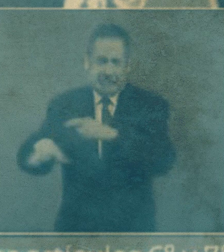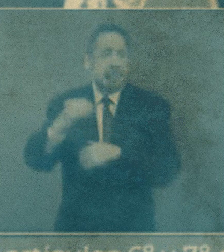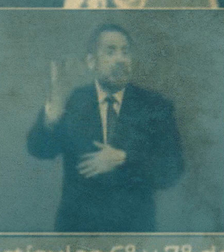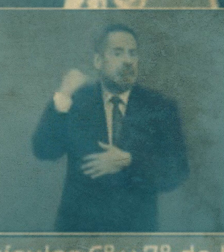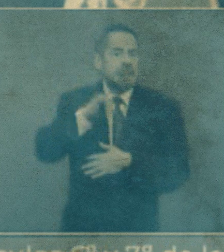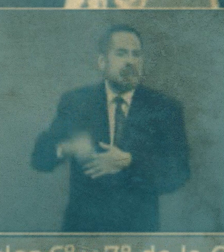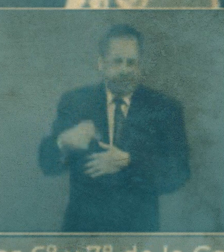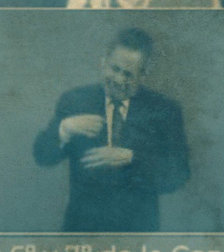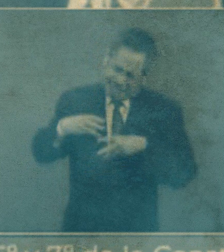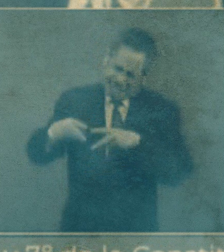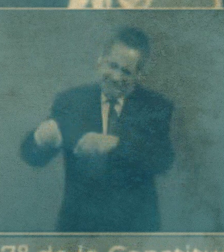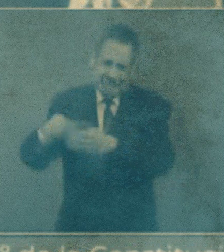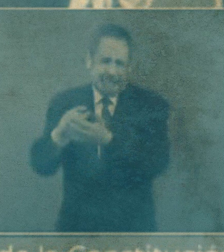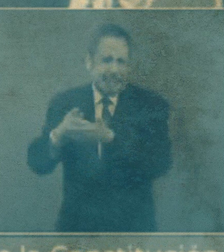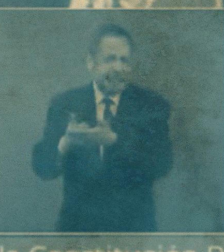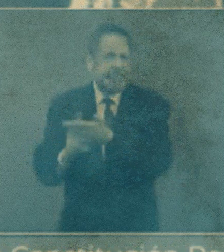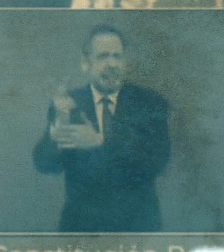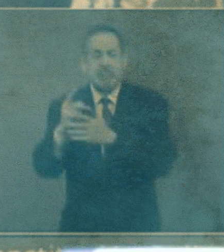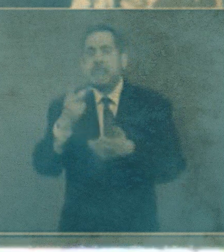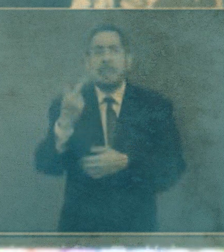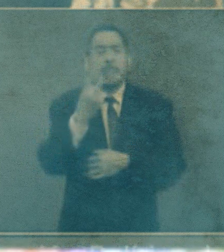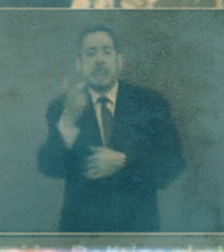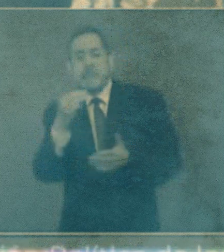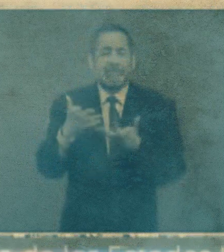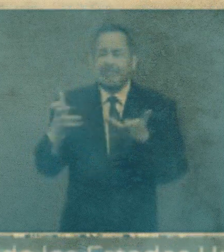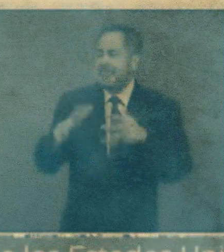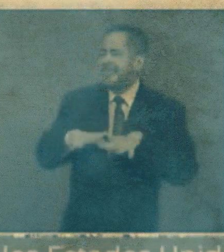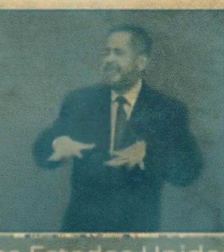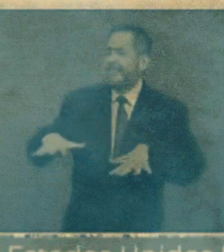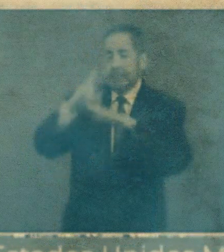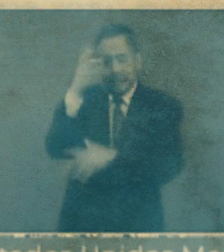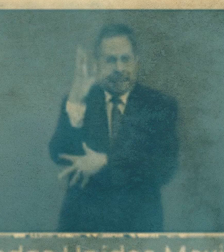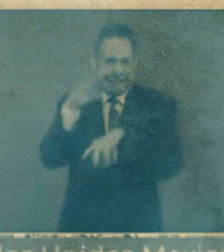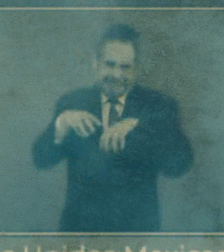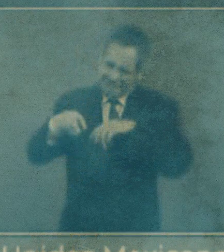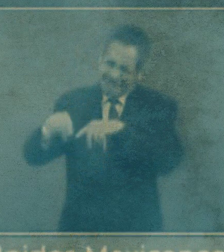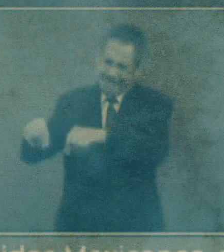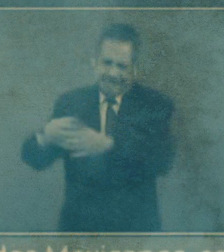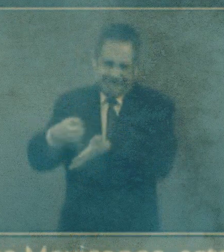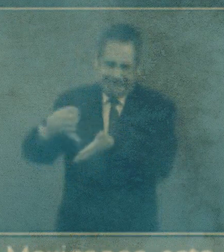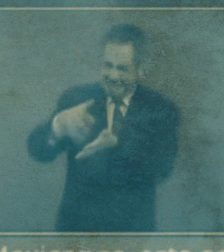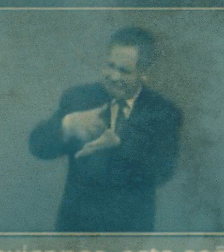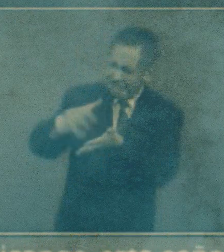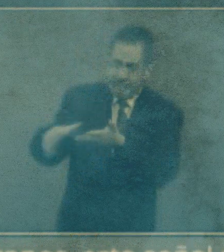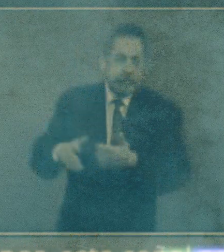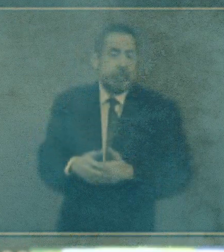Maya. 200.000 hectáreas de árboles. Y la